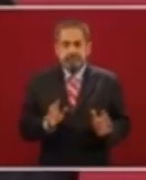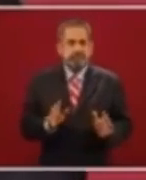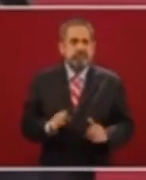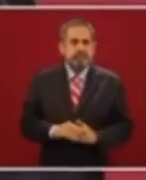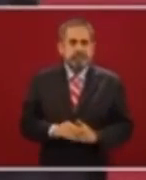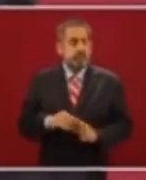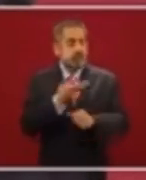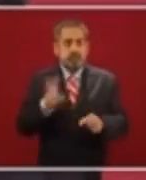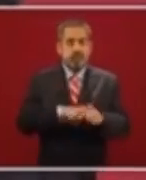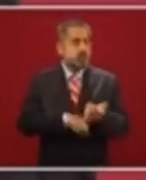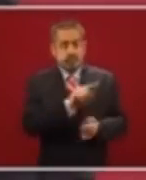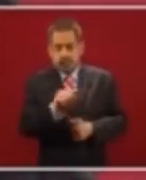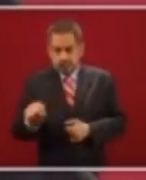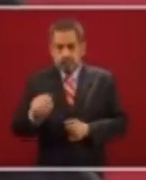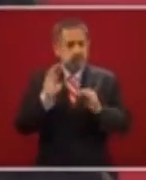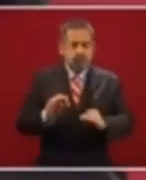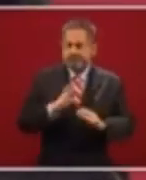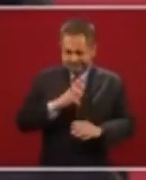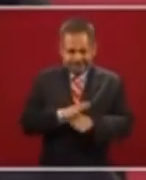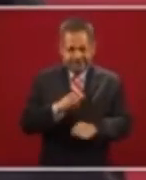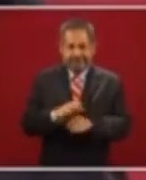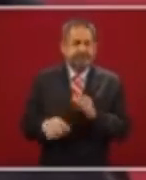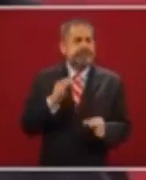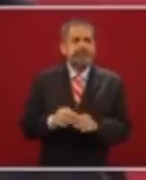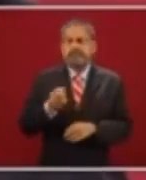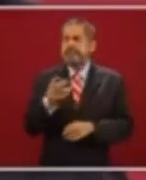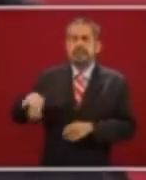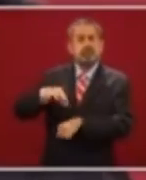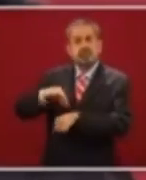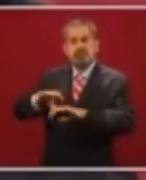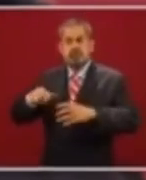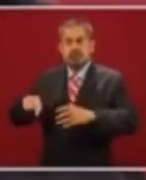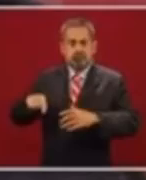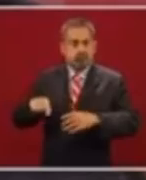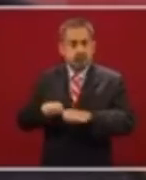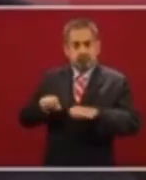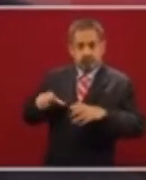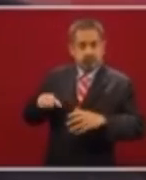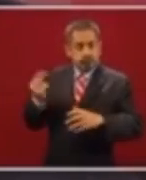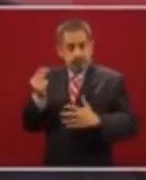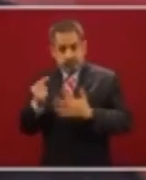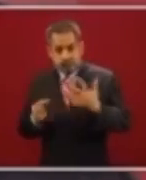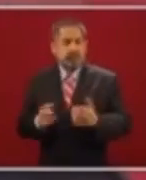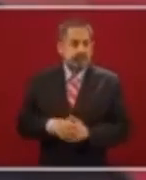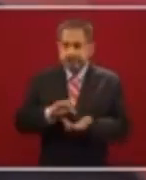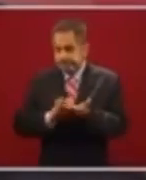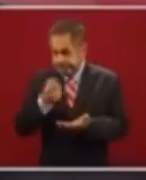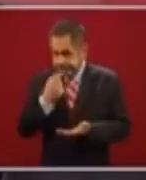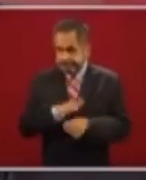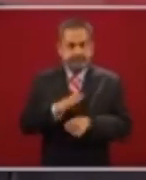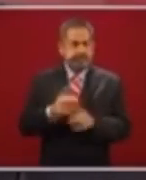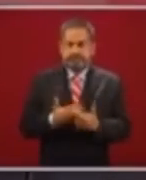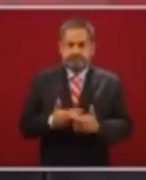en centros de salud, en hospitales, los médicos, el equipo que se requiere, las